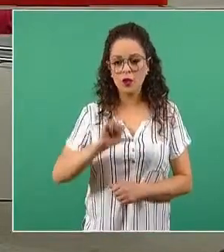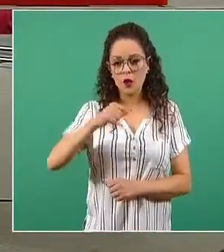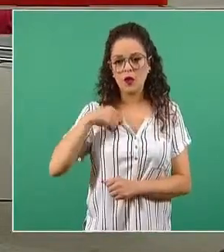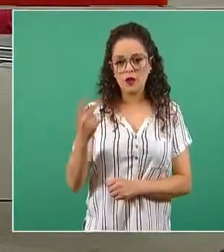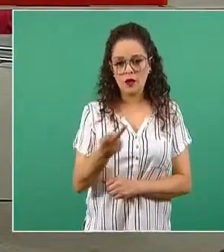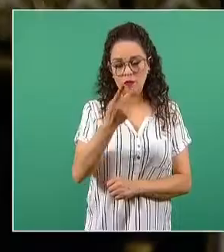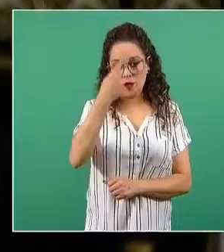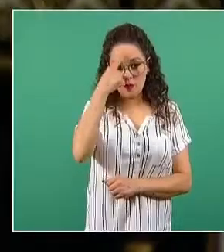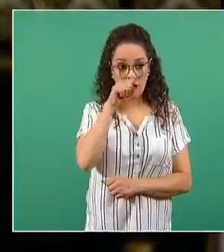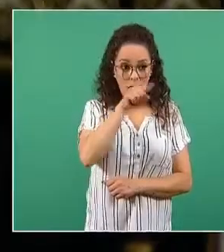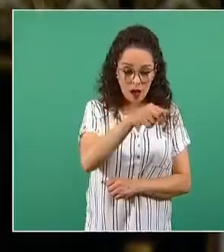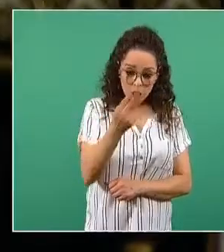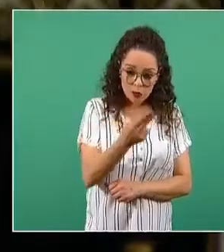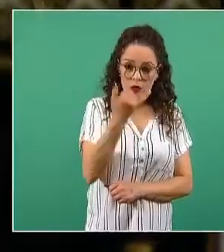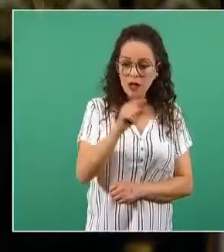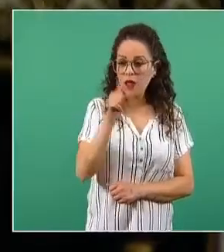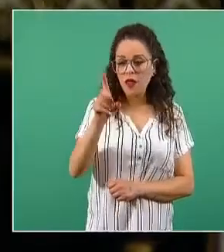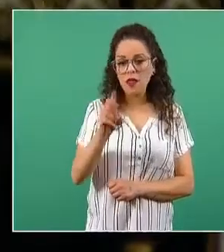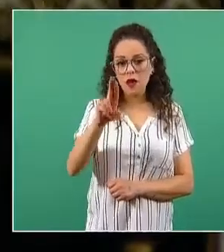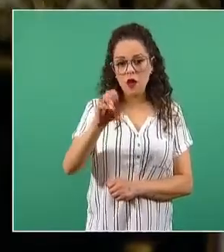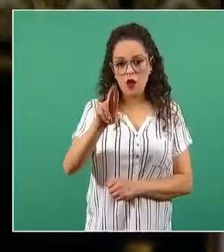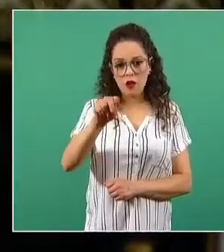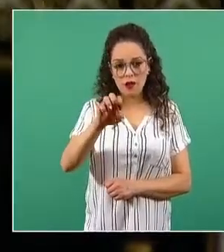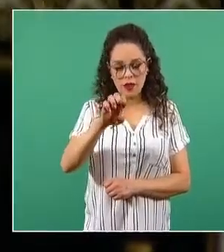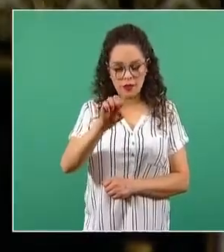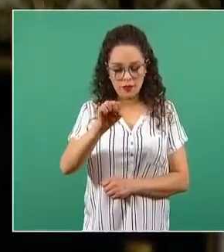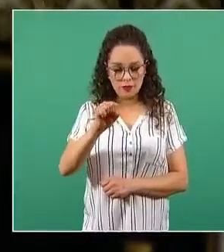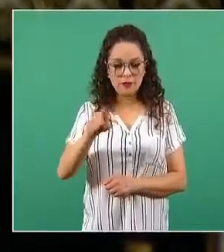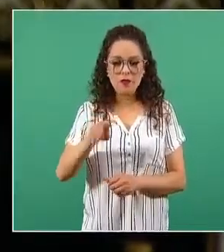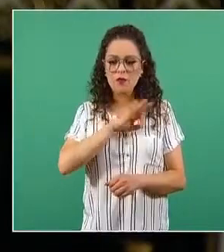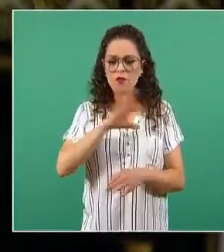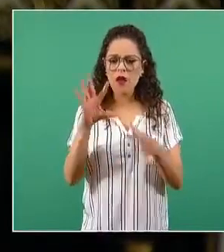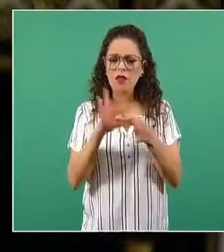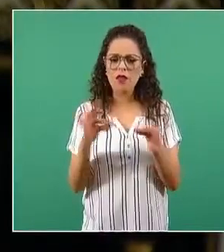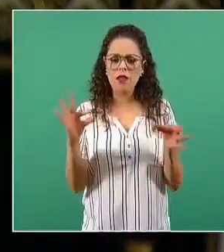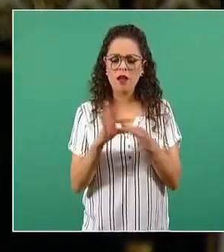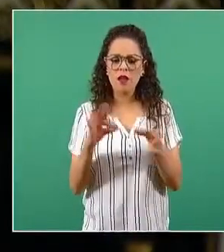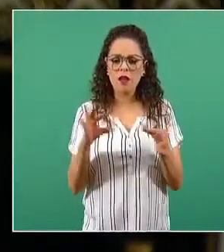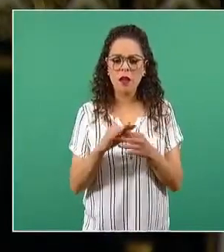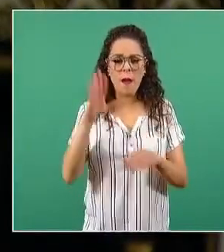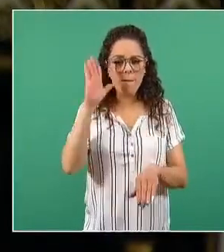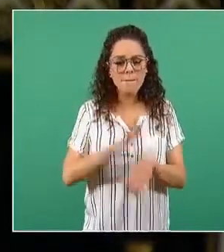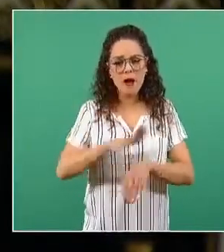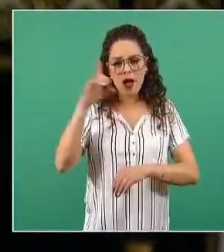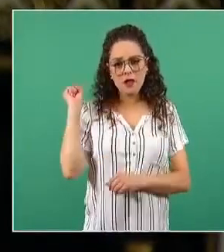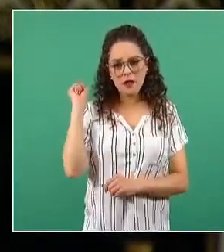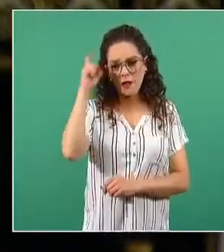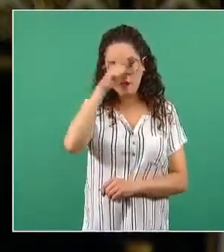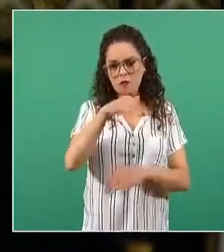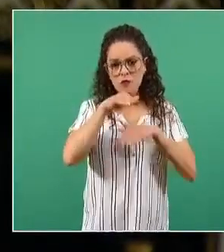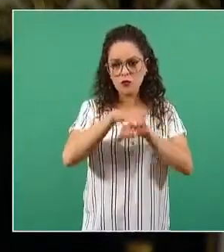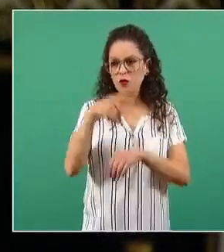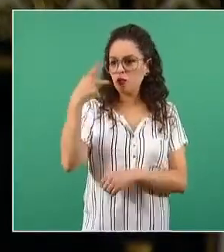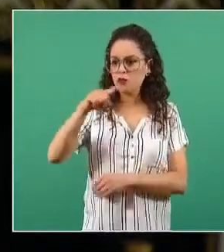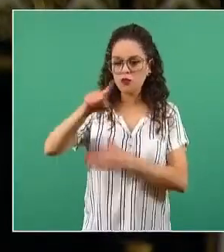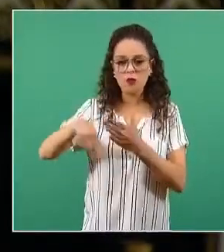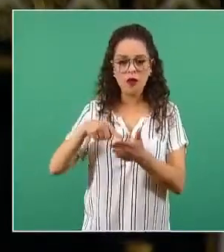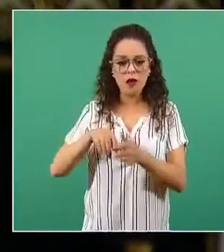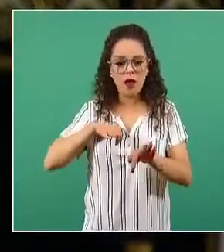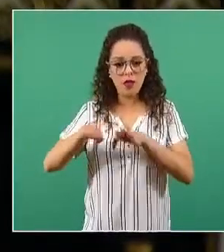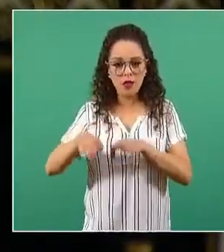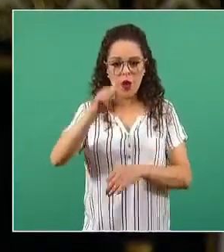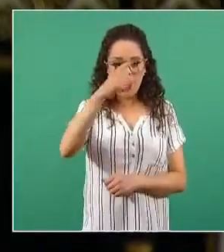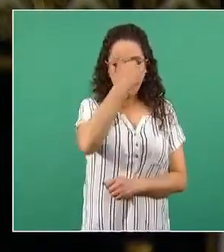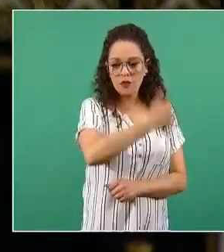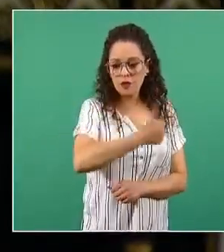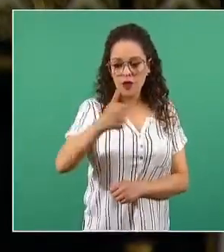y para el doctor Cortés. Si ambos nos pueden contar qué ha sido lo más complejo dentro de su trinchera de trabajo para cada uno